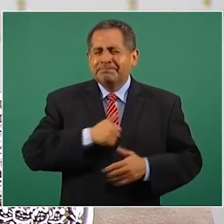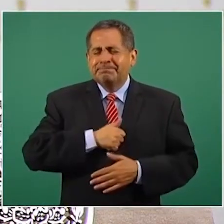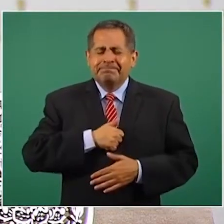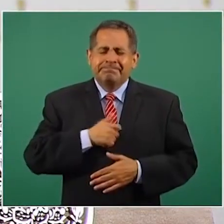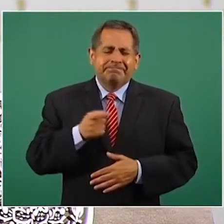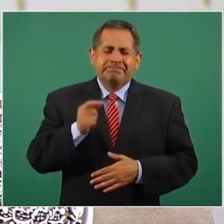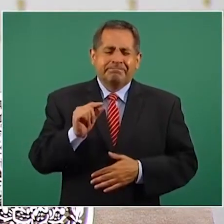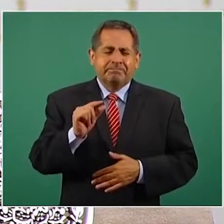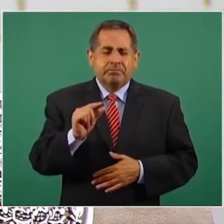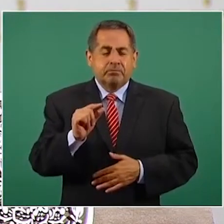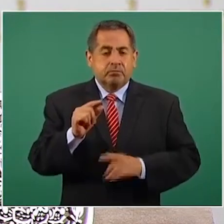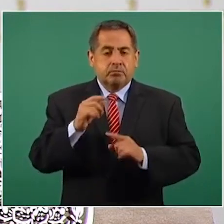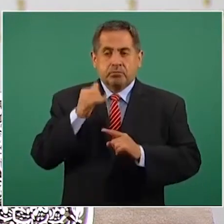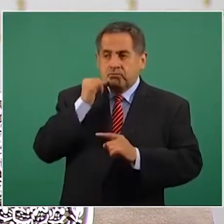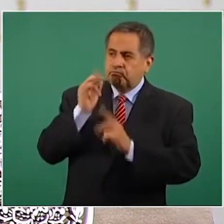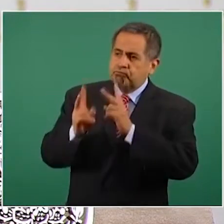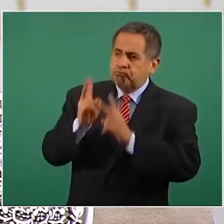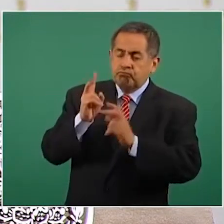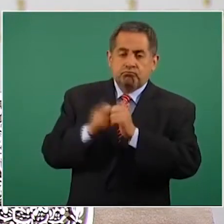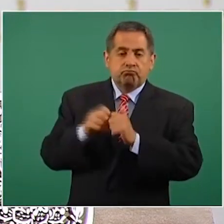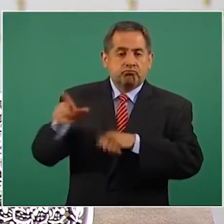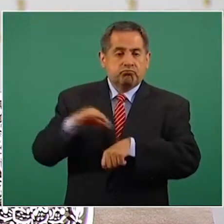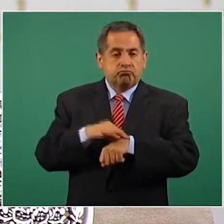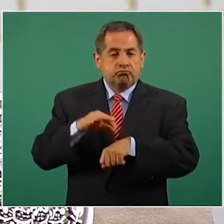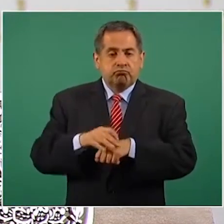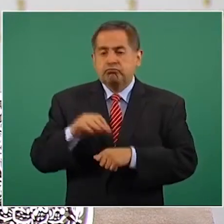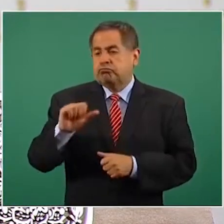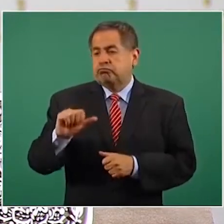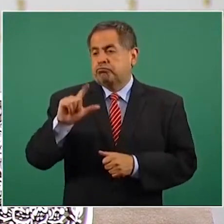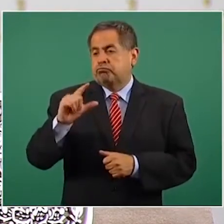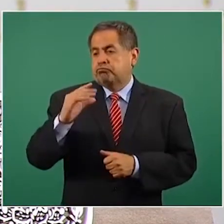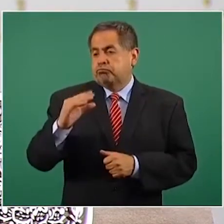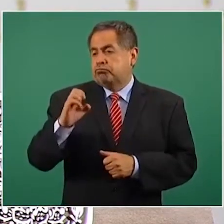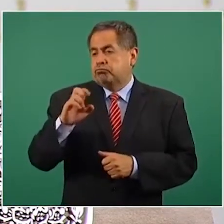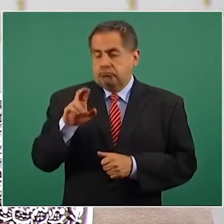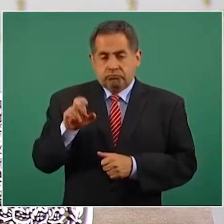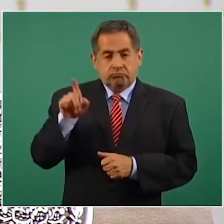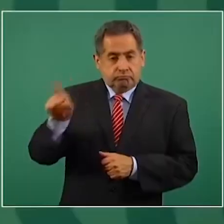Hablé con el doctor Alcocer, él me